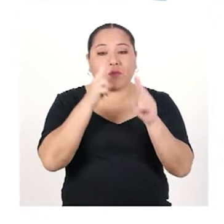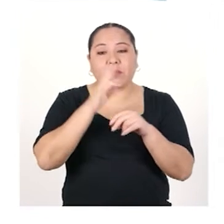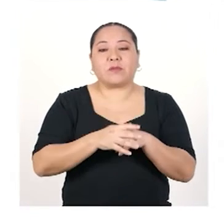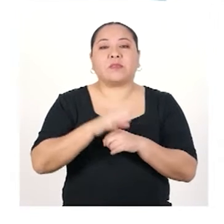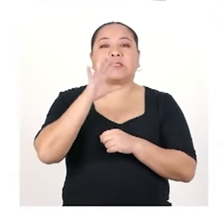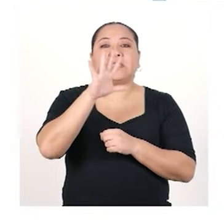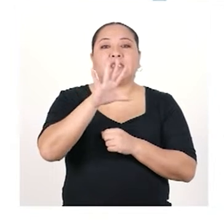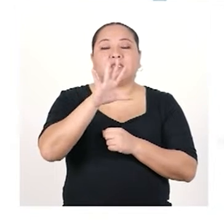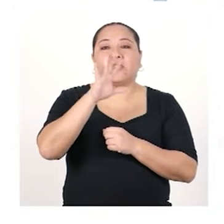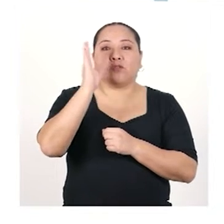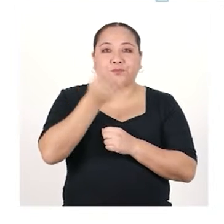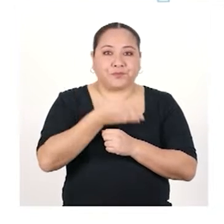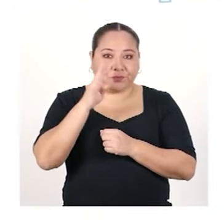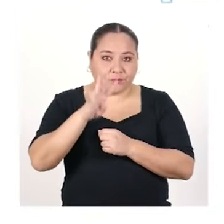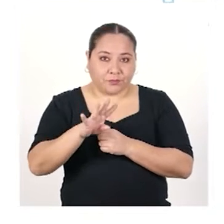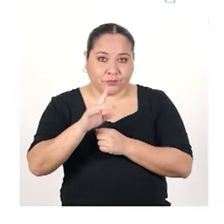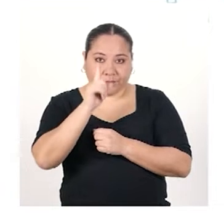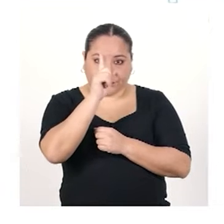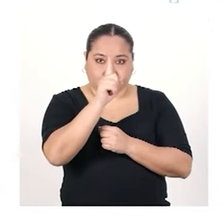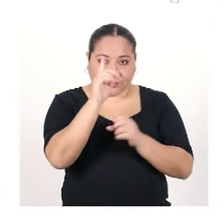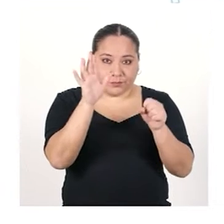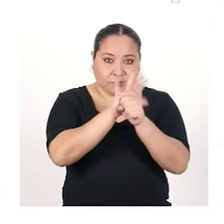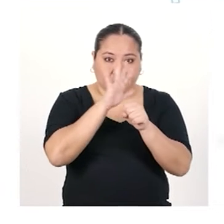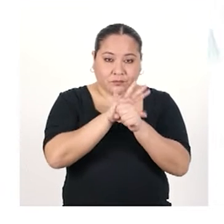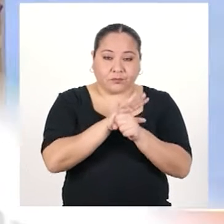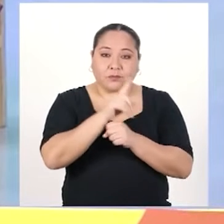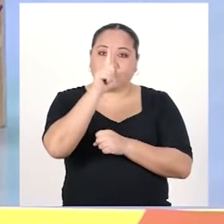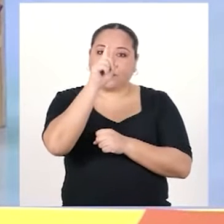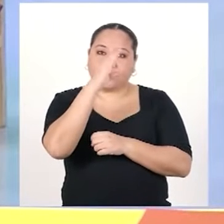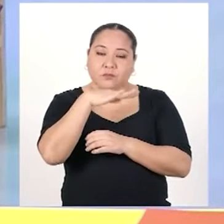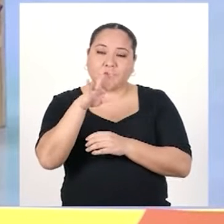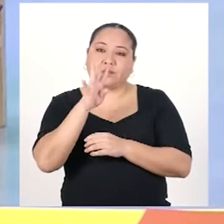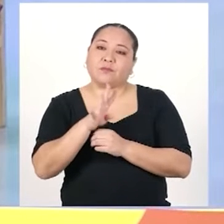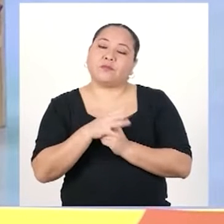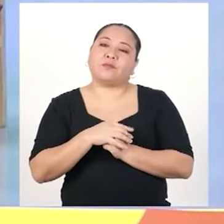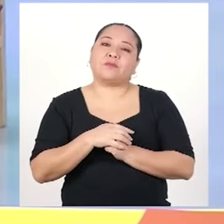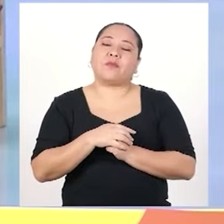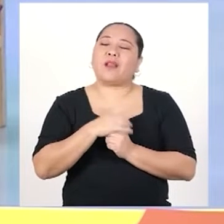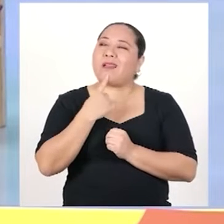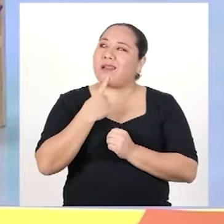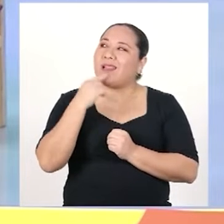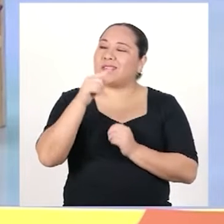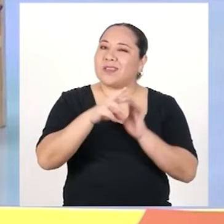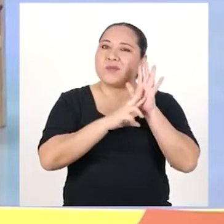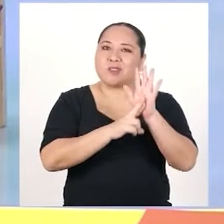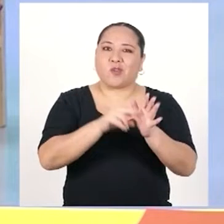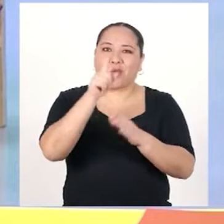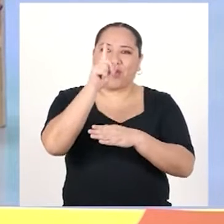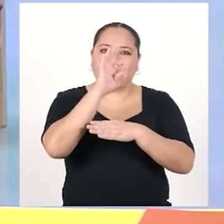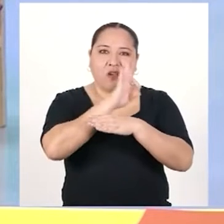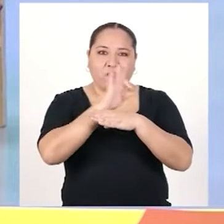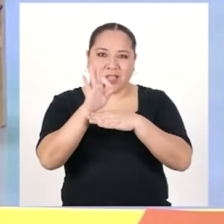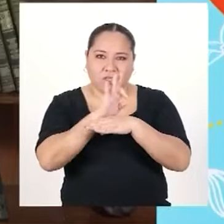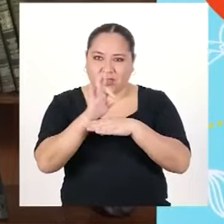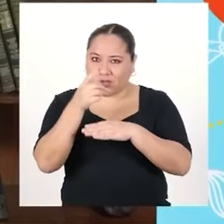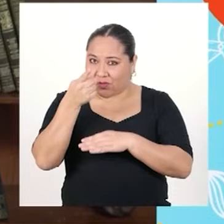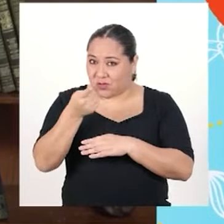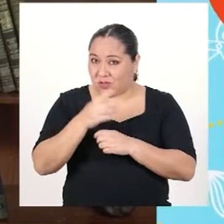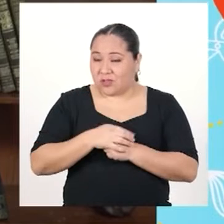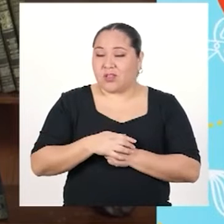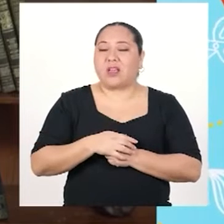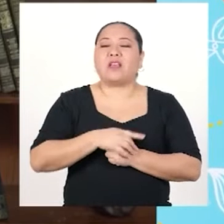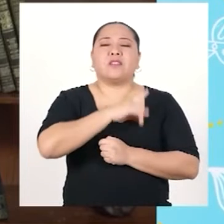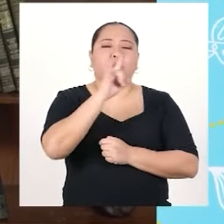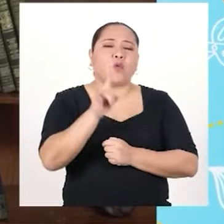que 5/4 es una unidad y un cuarto. ¿Y así se representa gráficamente una fracción?